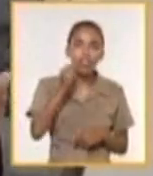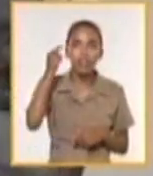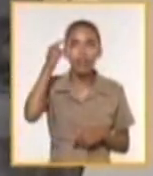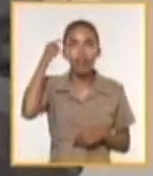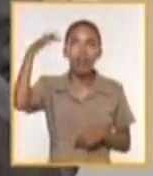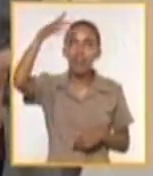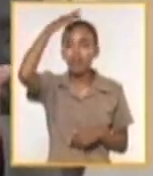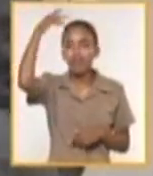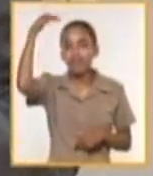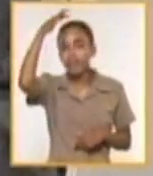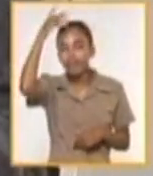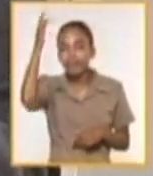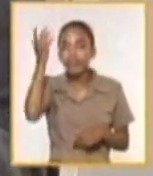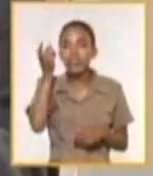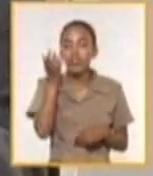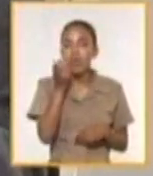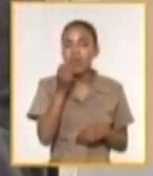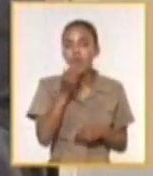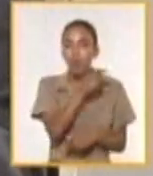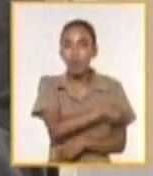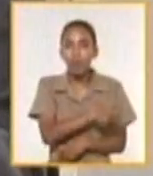república idílica, ficticia,